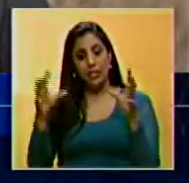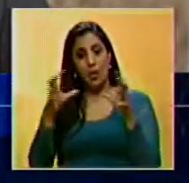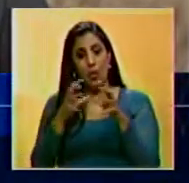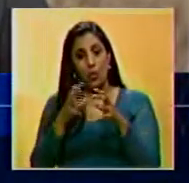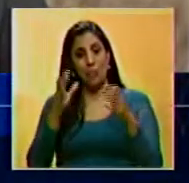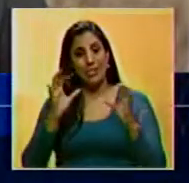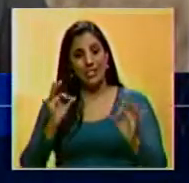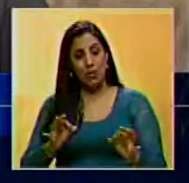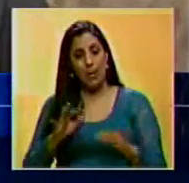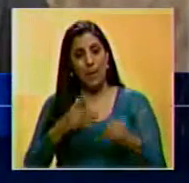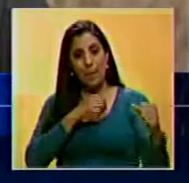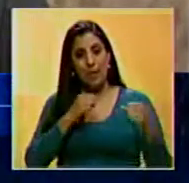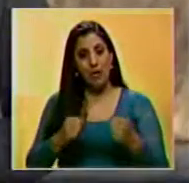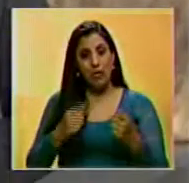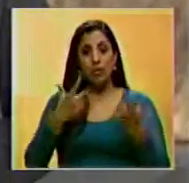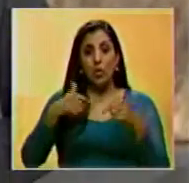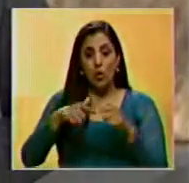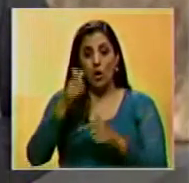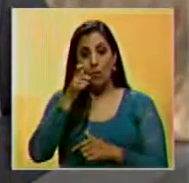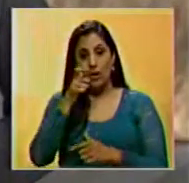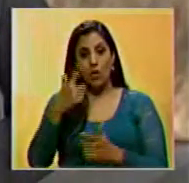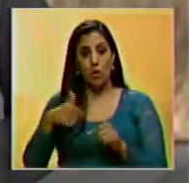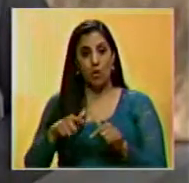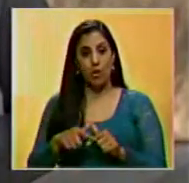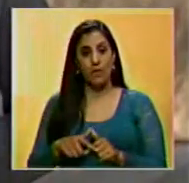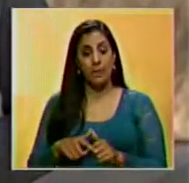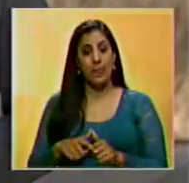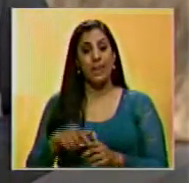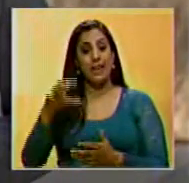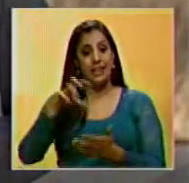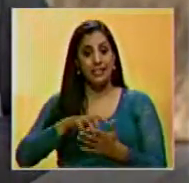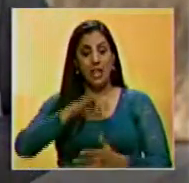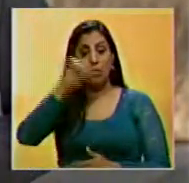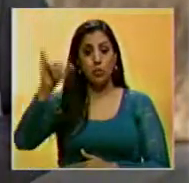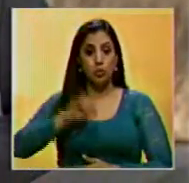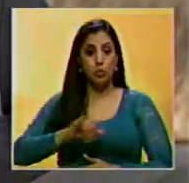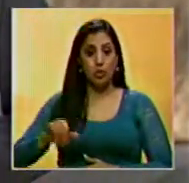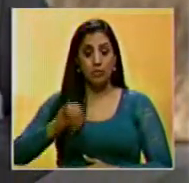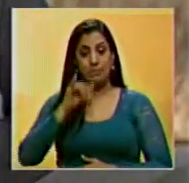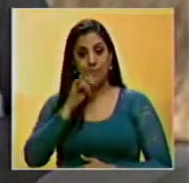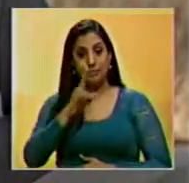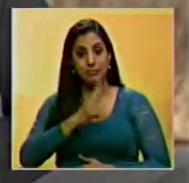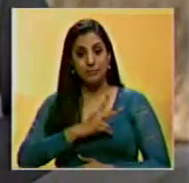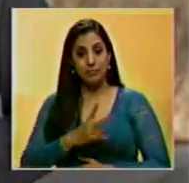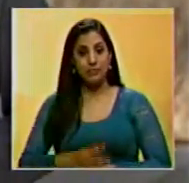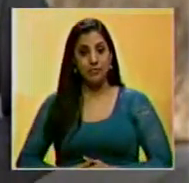seguridad a fin de reforzar el patrullaje en la zona. Desde el estado Zulia, José Leonardo Nava, Noticiero Venevisión.